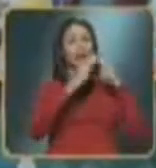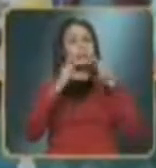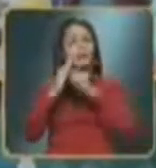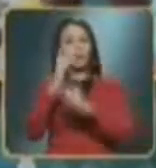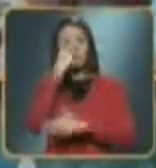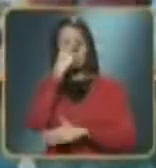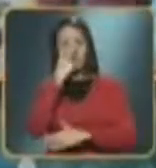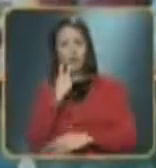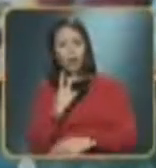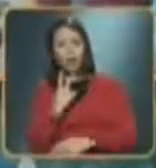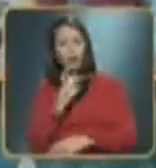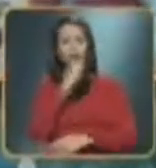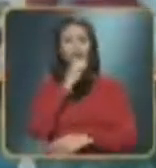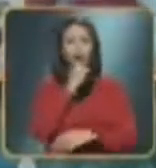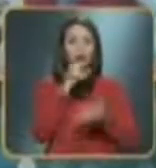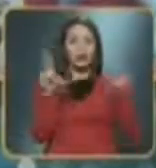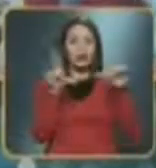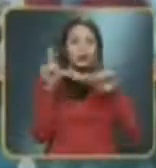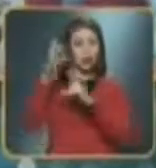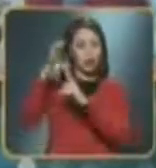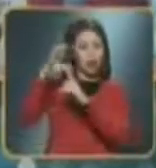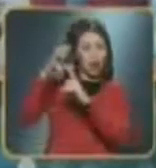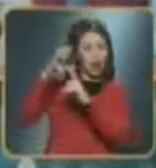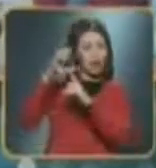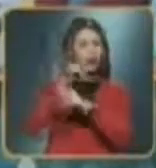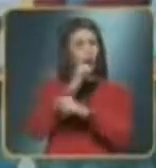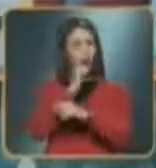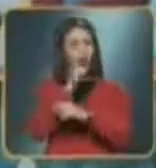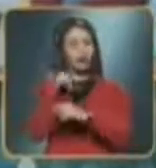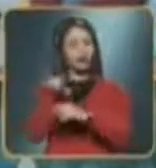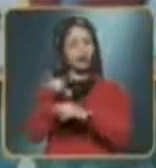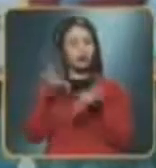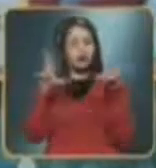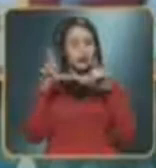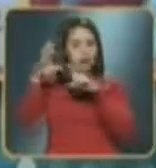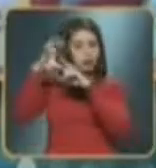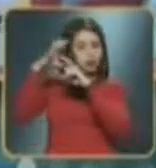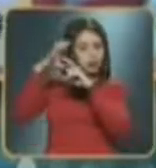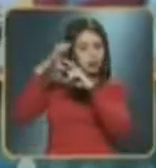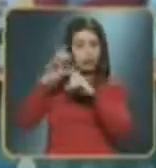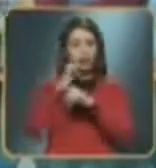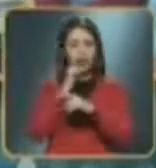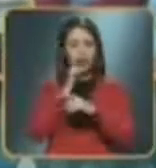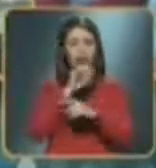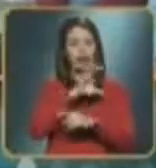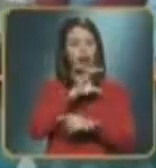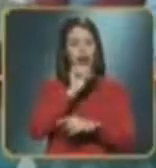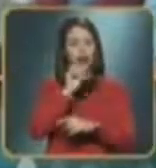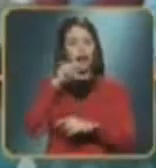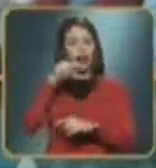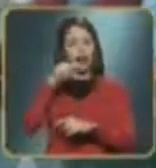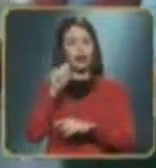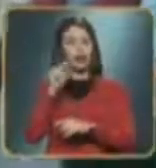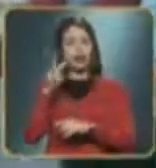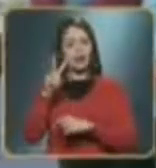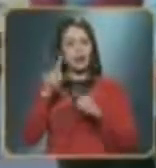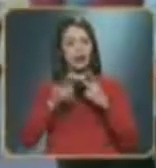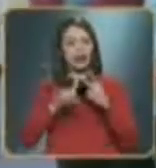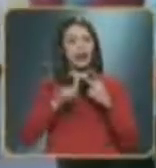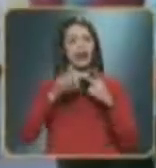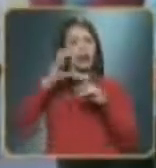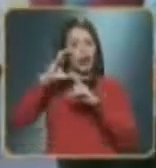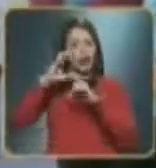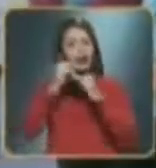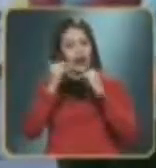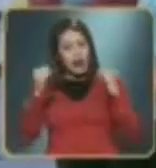más pobres los hogares que no tienen televisión por suscripción que no tienen la televisión satelital de can TV que no tienen DirecTV que no tienen super